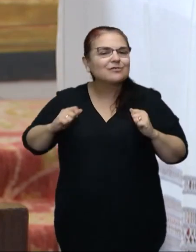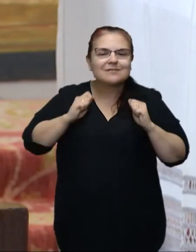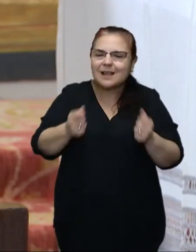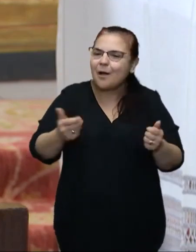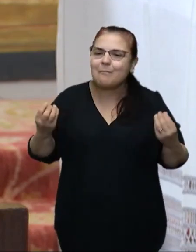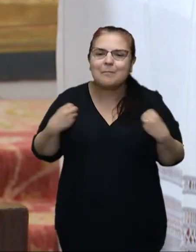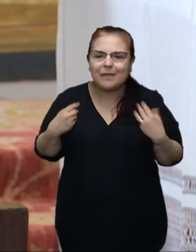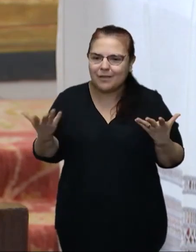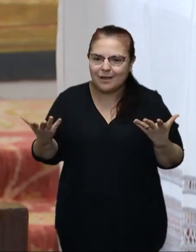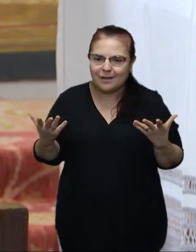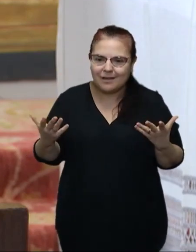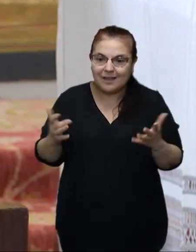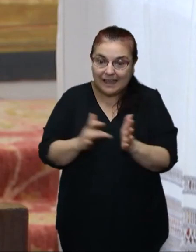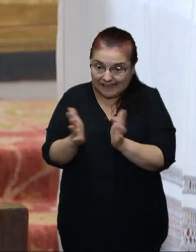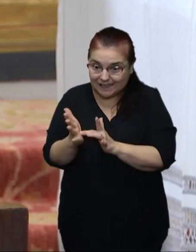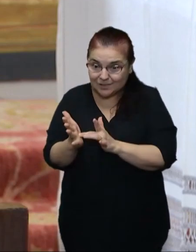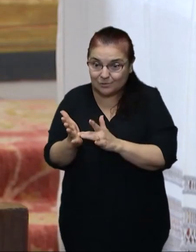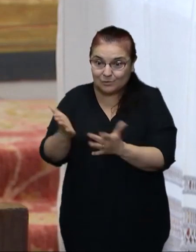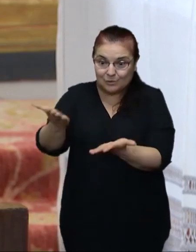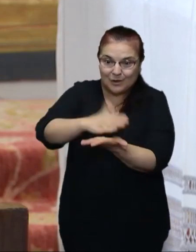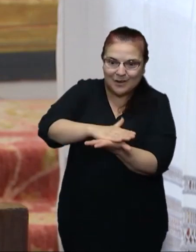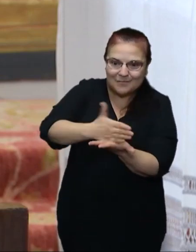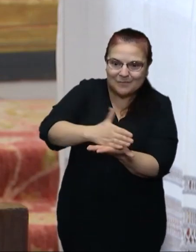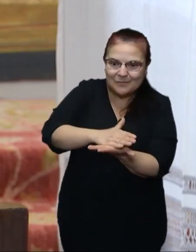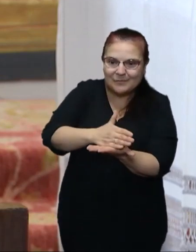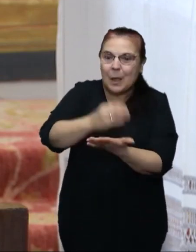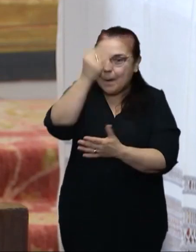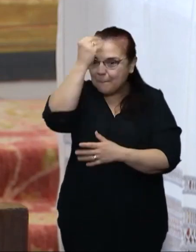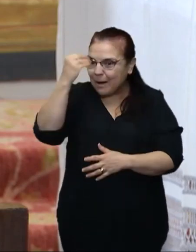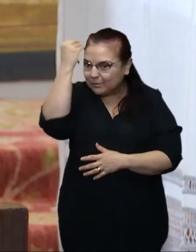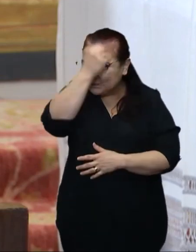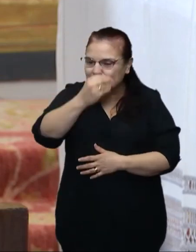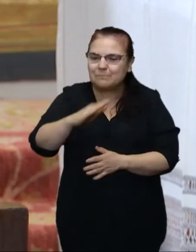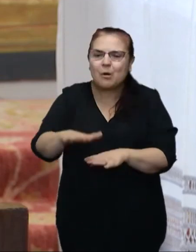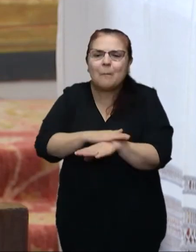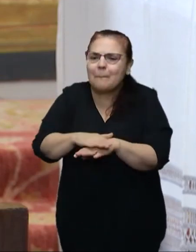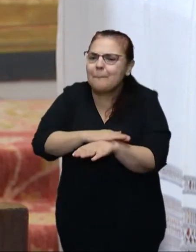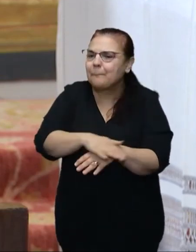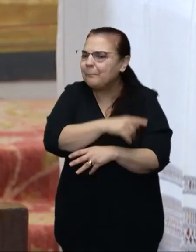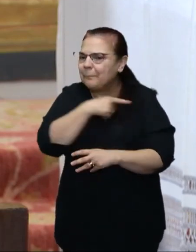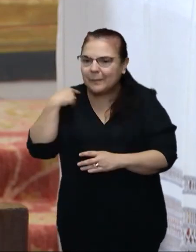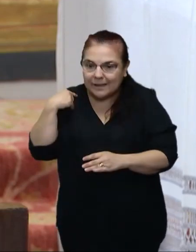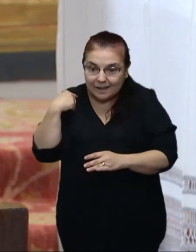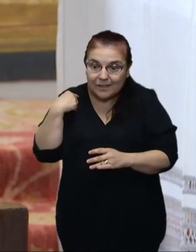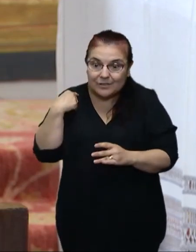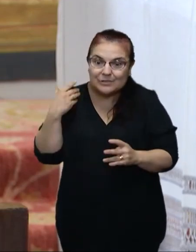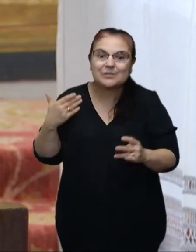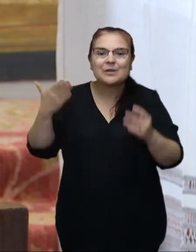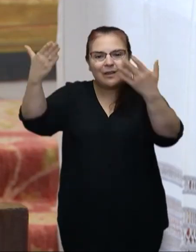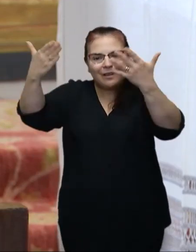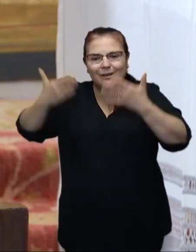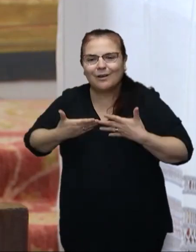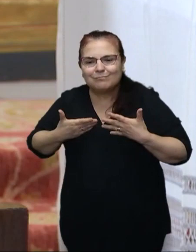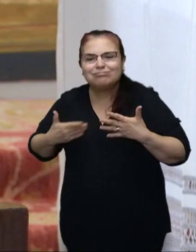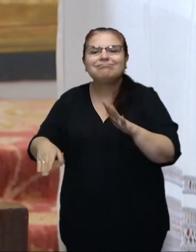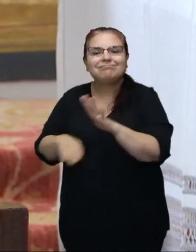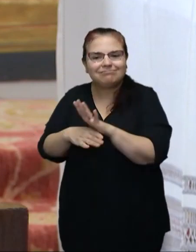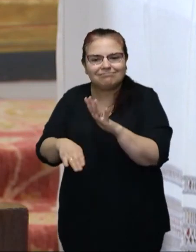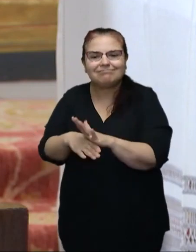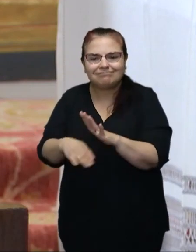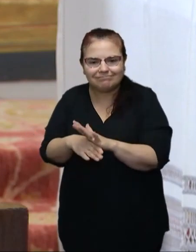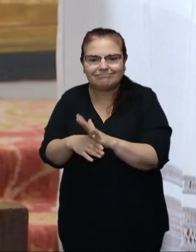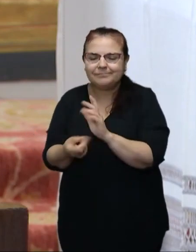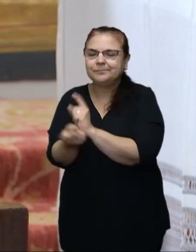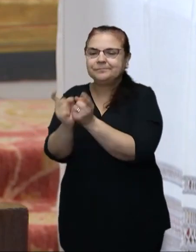del bautismo nos ofrece la salvación, nos perdona los pecados y nos invita continuamente a